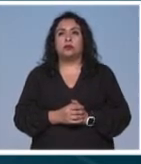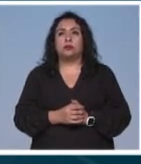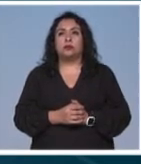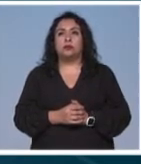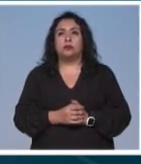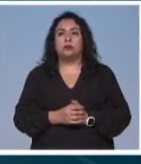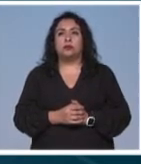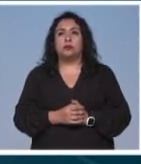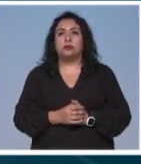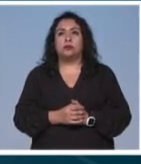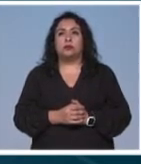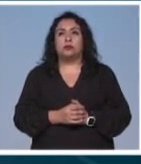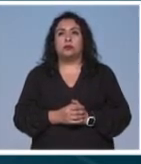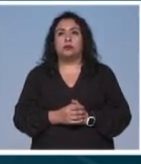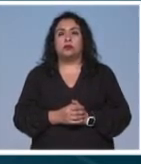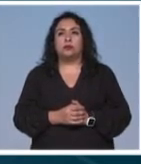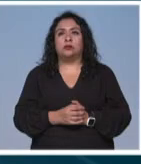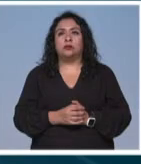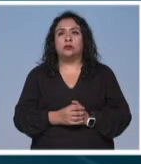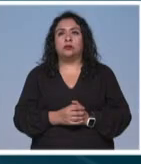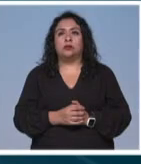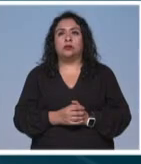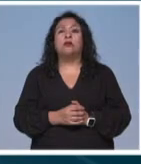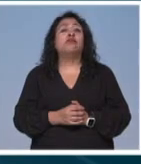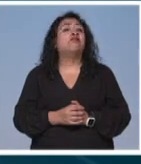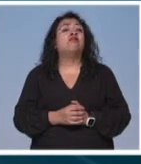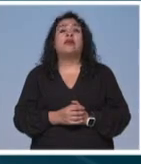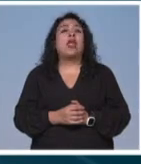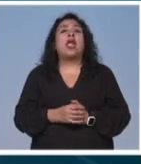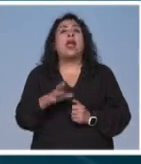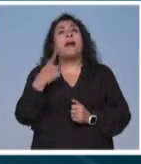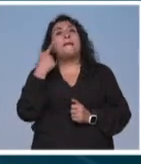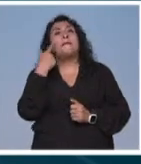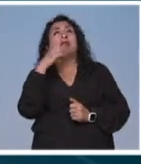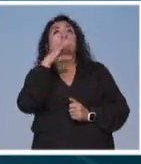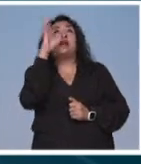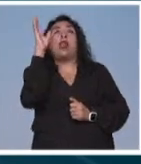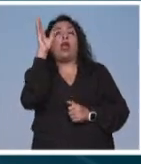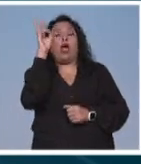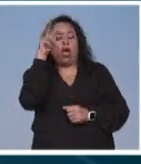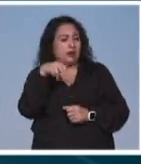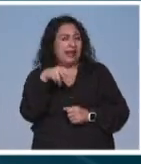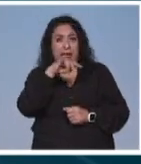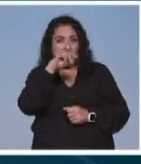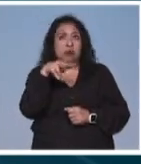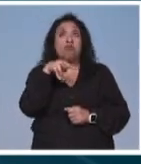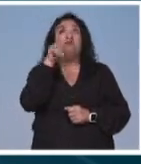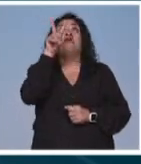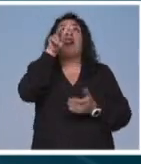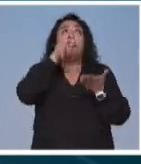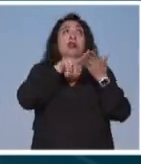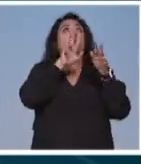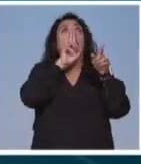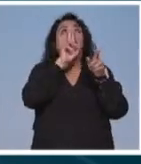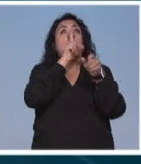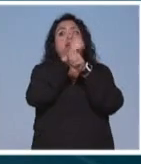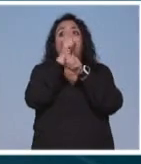otro para Tlaloc, dios de la lluvia. Nunca dejemos de mirar al cielo, porque en él se encuentran muchas